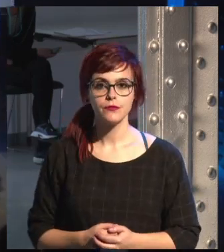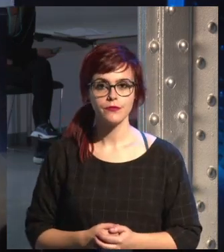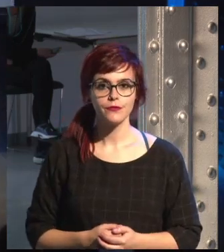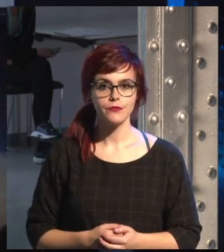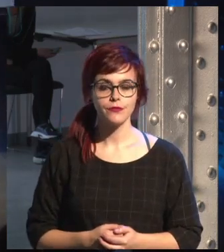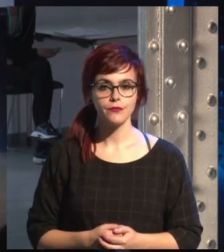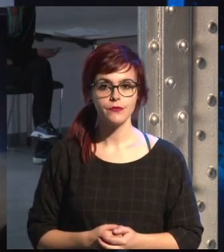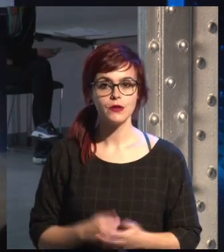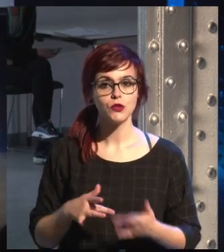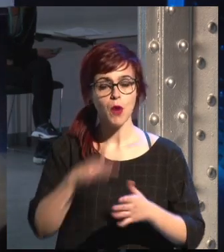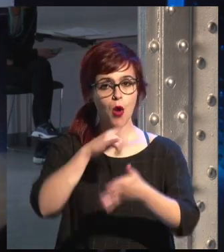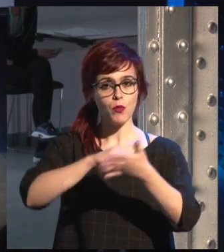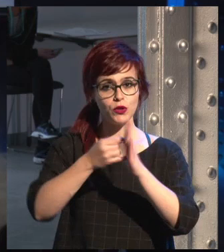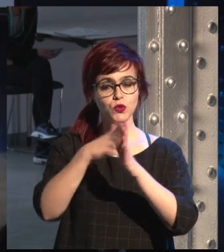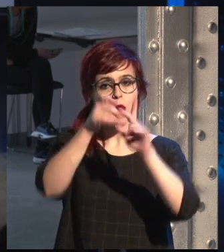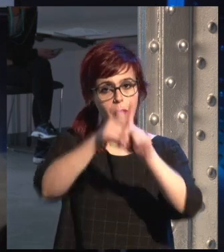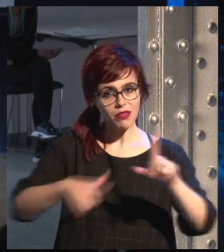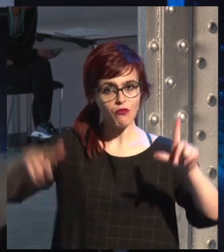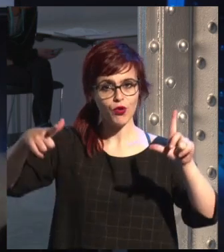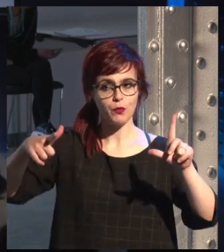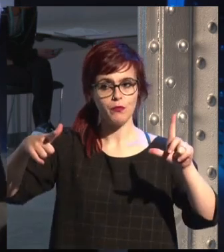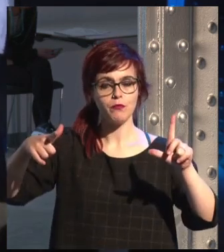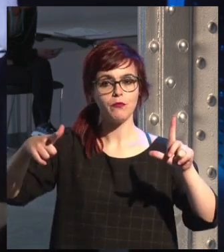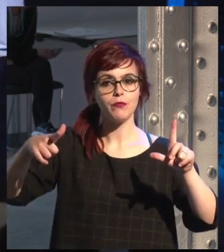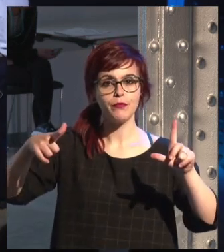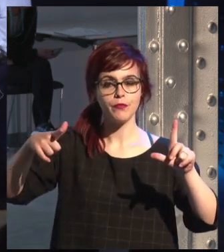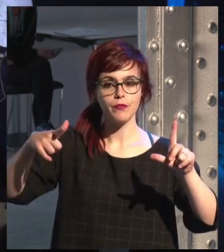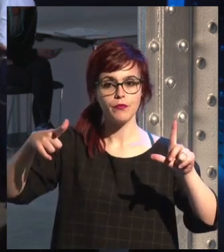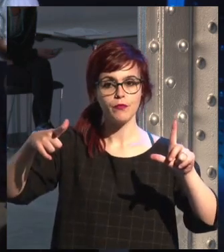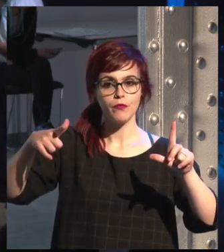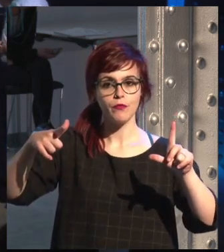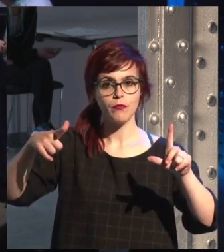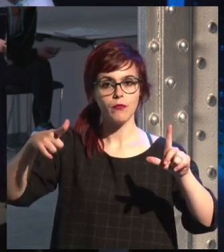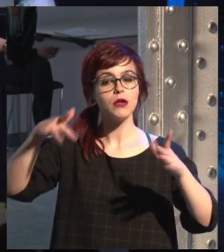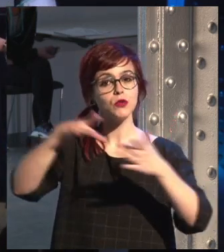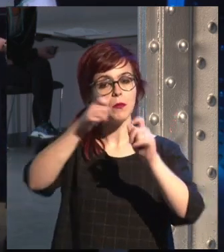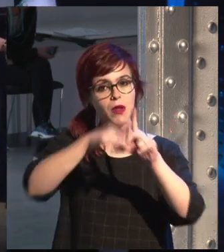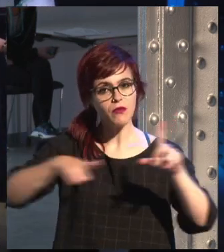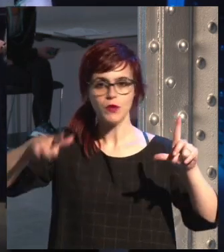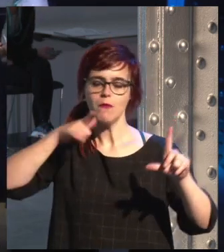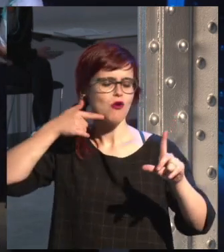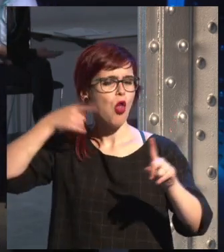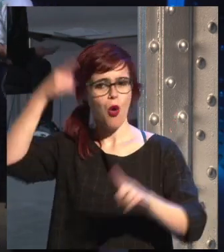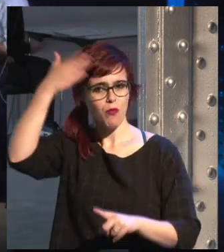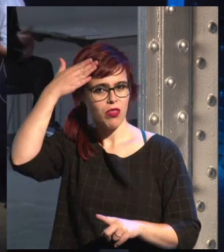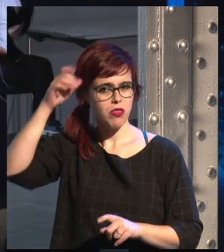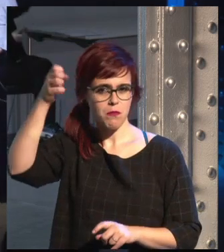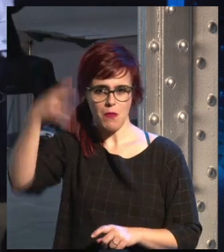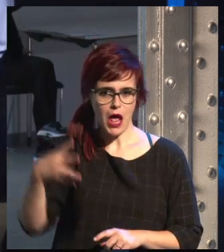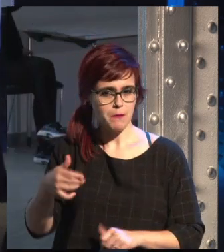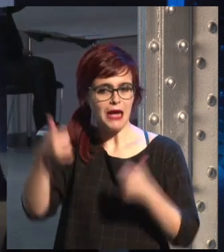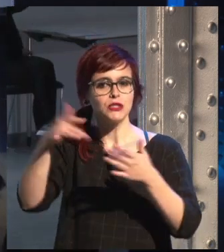Entonces, el proyecto contaría con una plataforma, ¿vale? Va a contar con una plataforma, pero sobre todo el elemento central van a ser una serie de